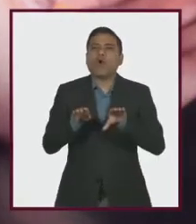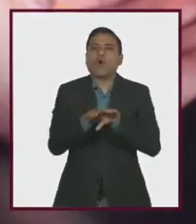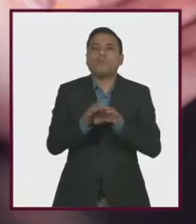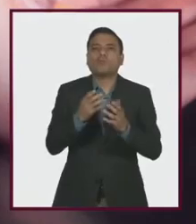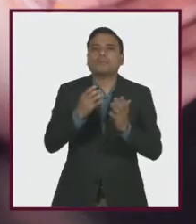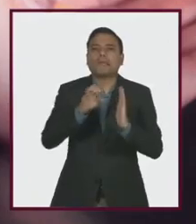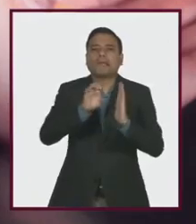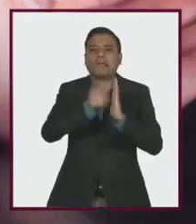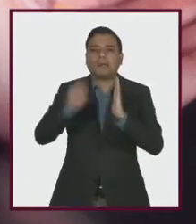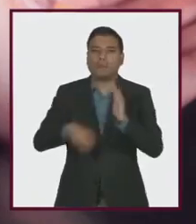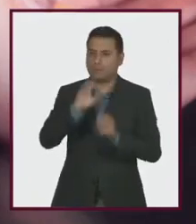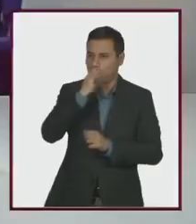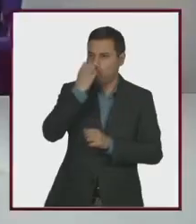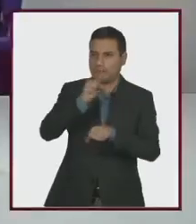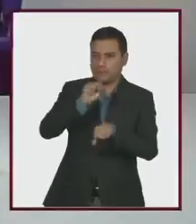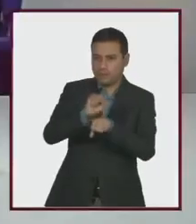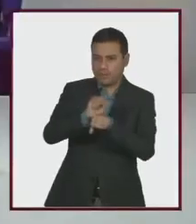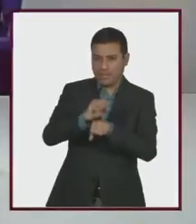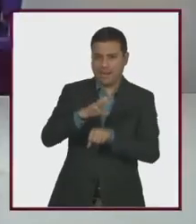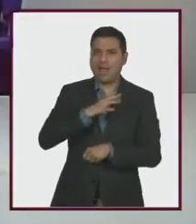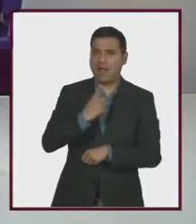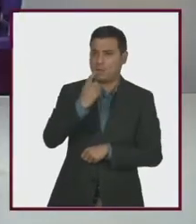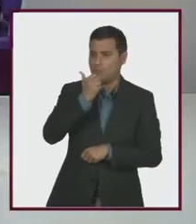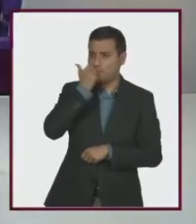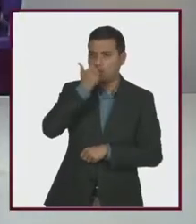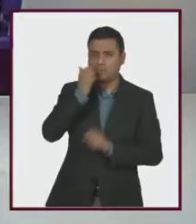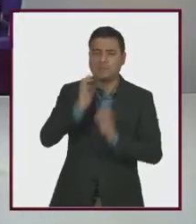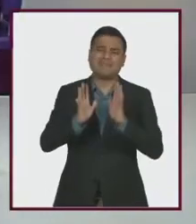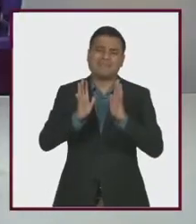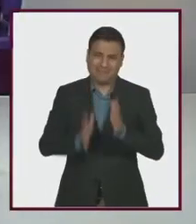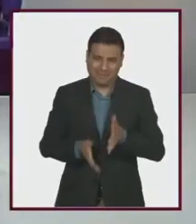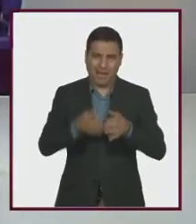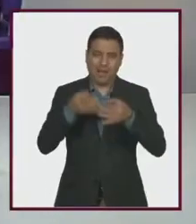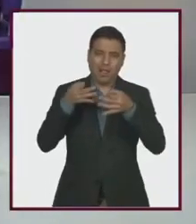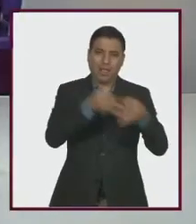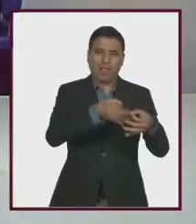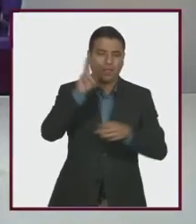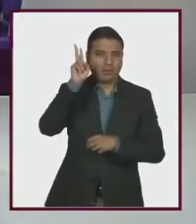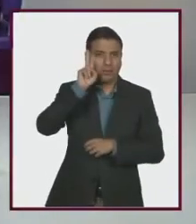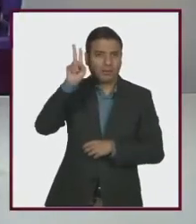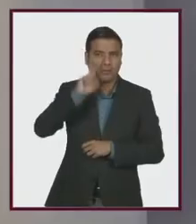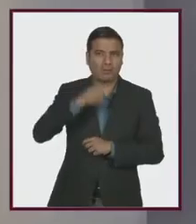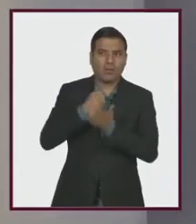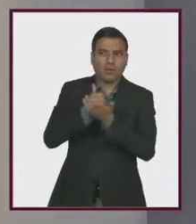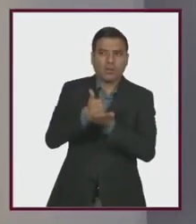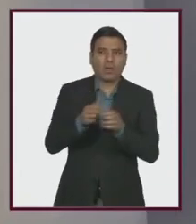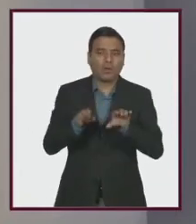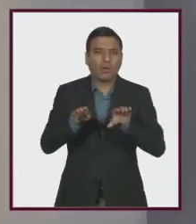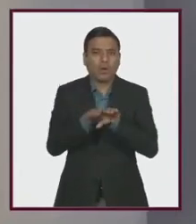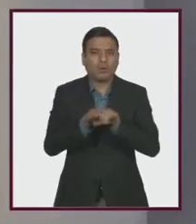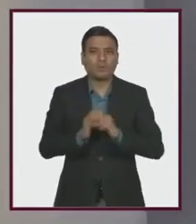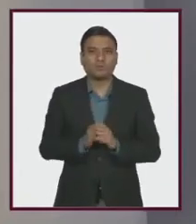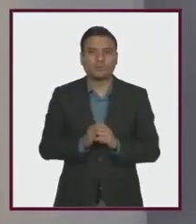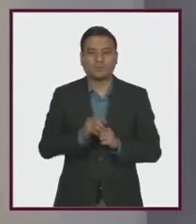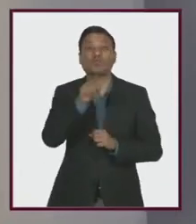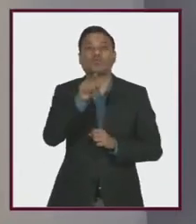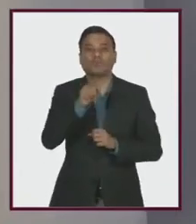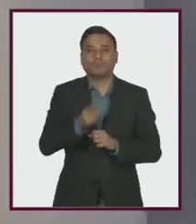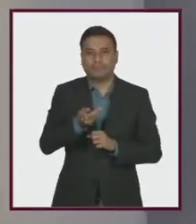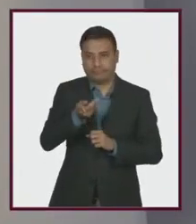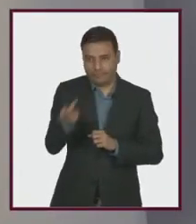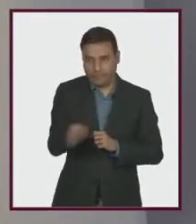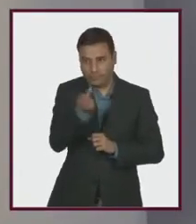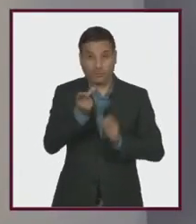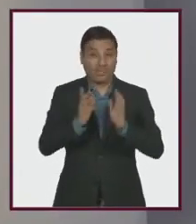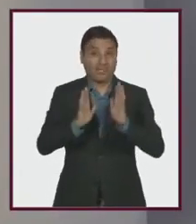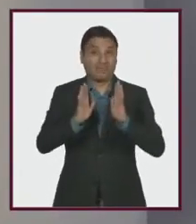que ya es adicto? Pues lo primero es que hay que identificar que si está en tratamiento, ¿no? O sea, si ya es